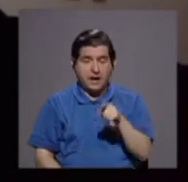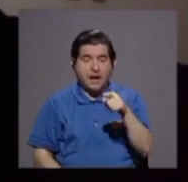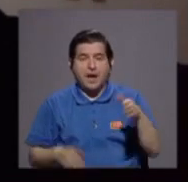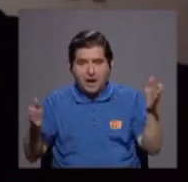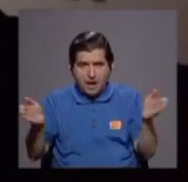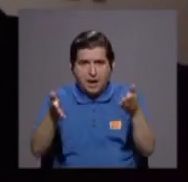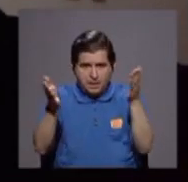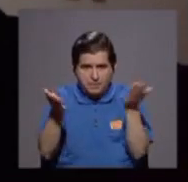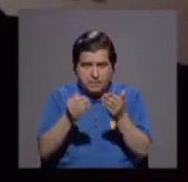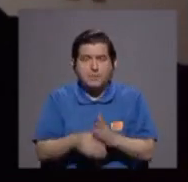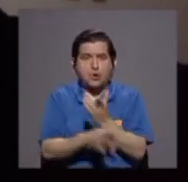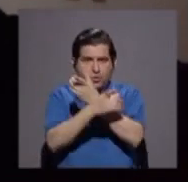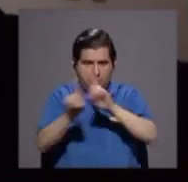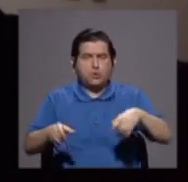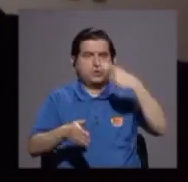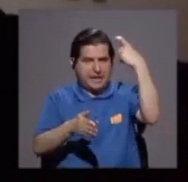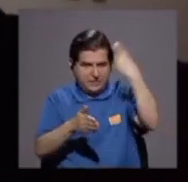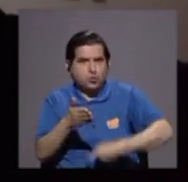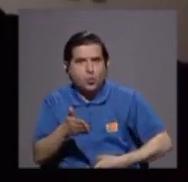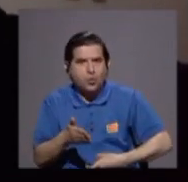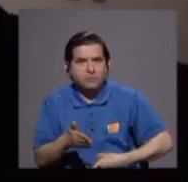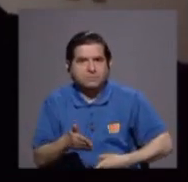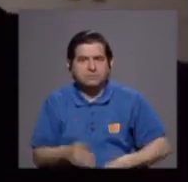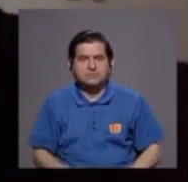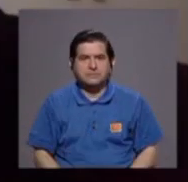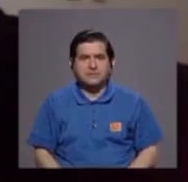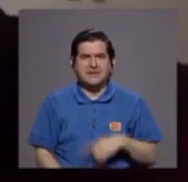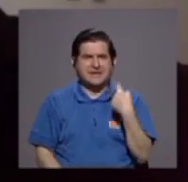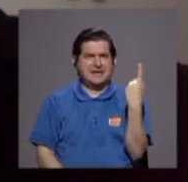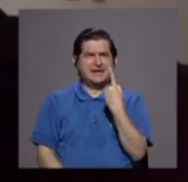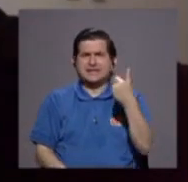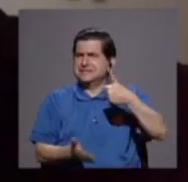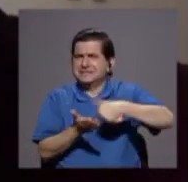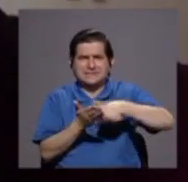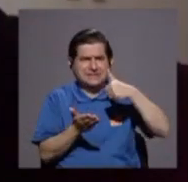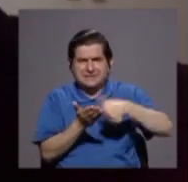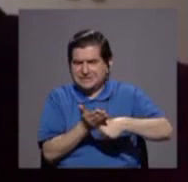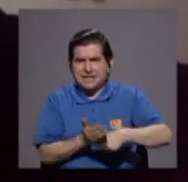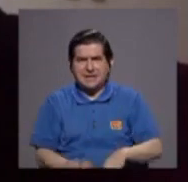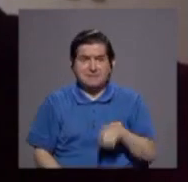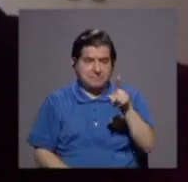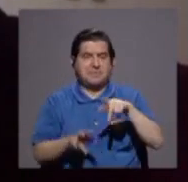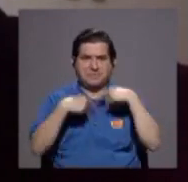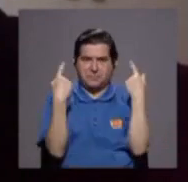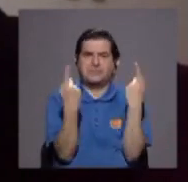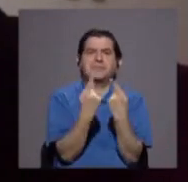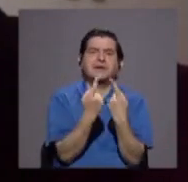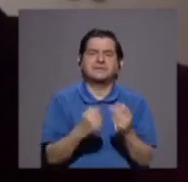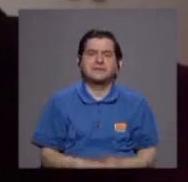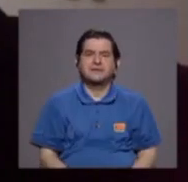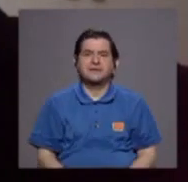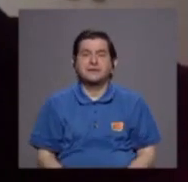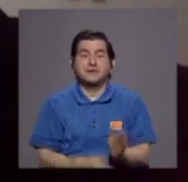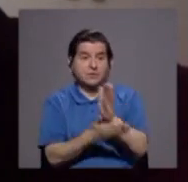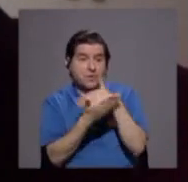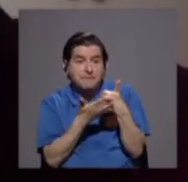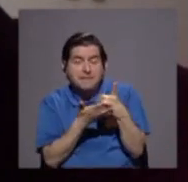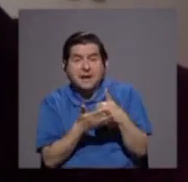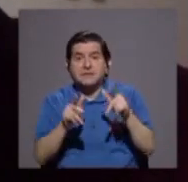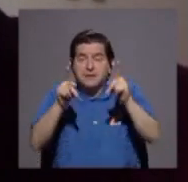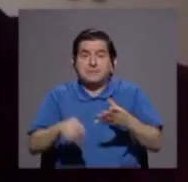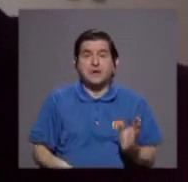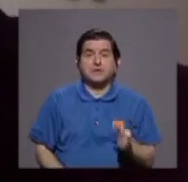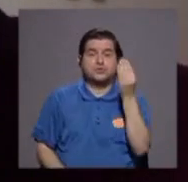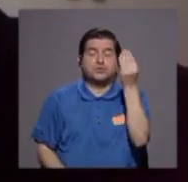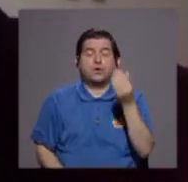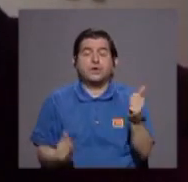duro también, que siempre va a votar por ese partido. Y parte de ese sector es gente joven,